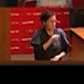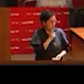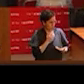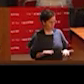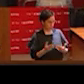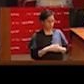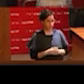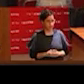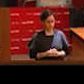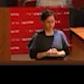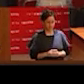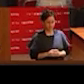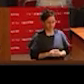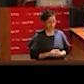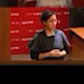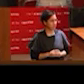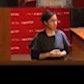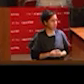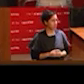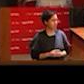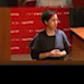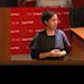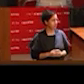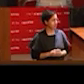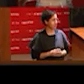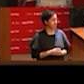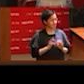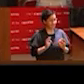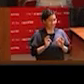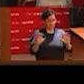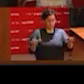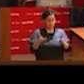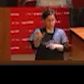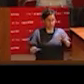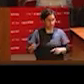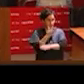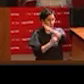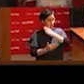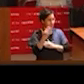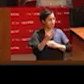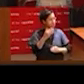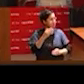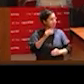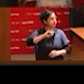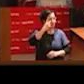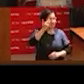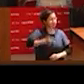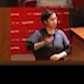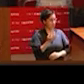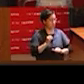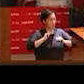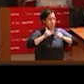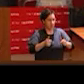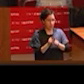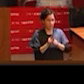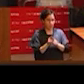actuaciones bueno eh en relación con el demandante lo uno de los aspectos fundamentales son los procesos también activar los procesos